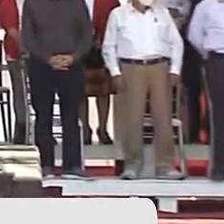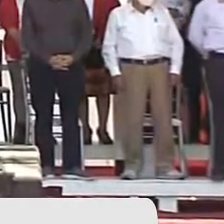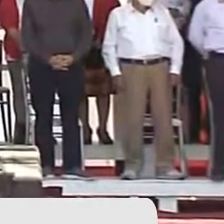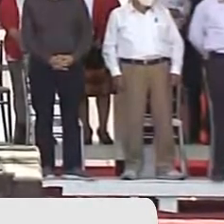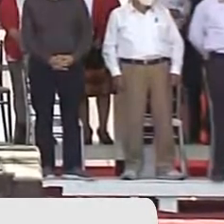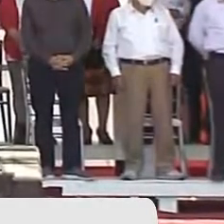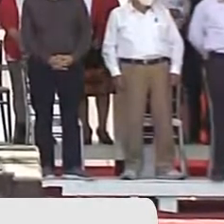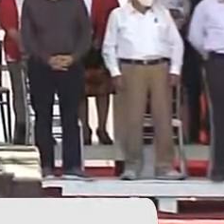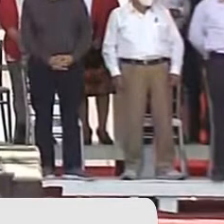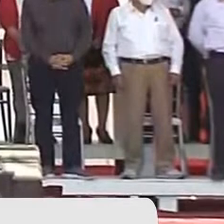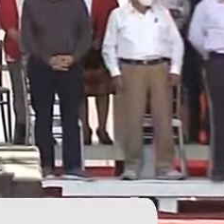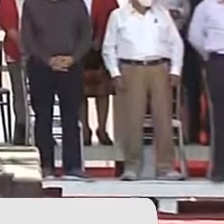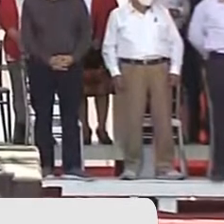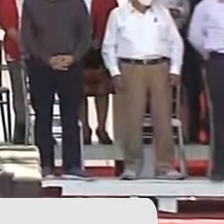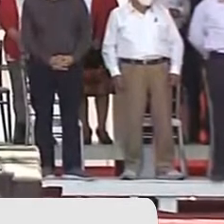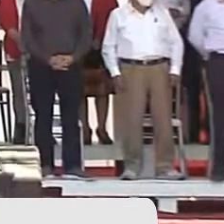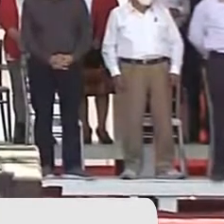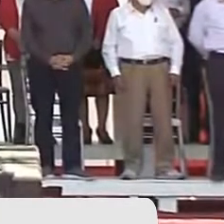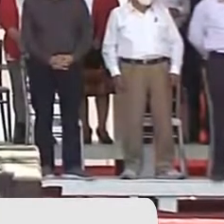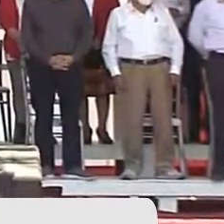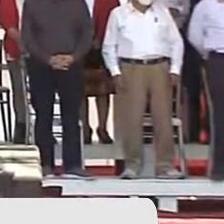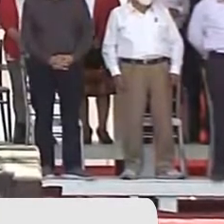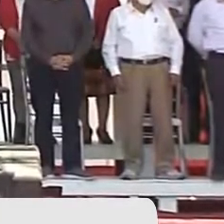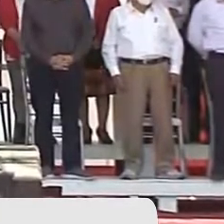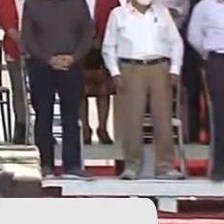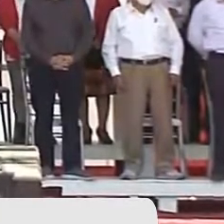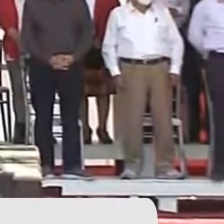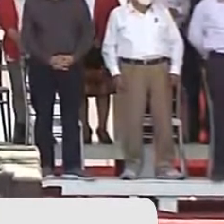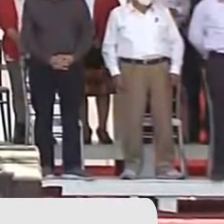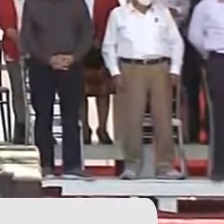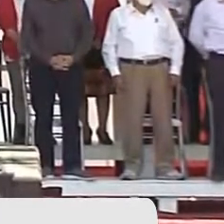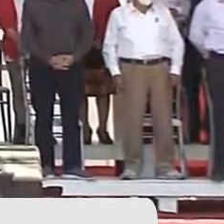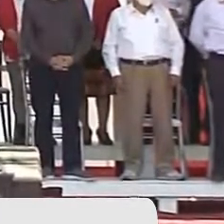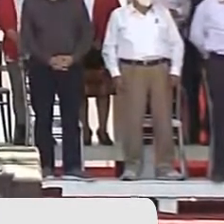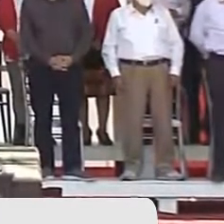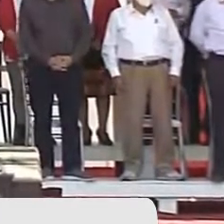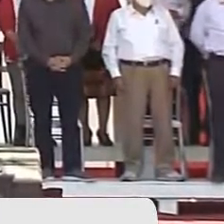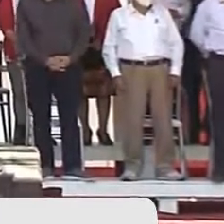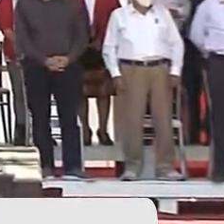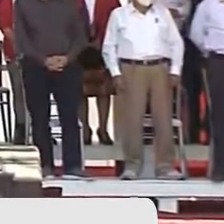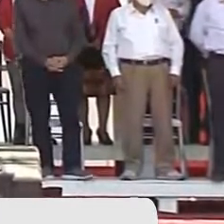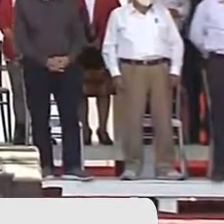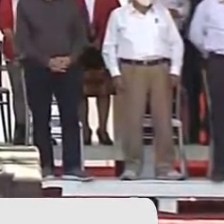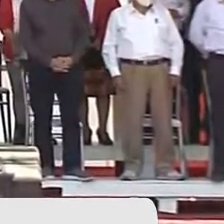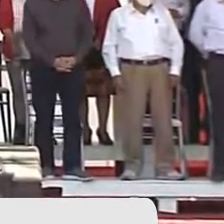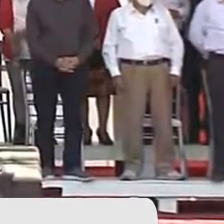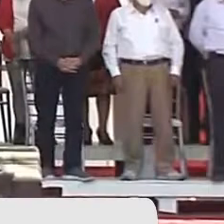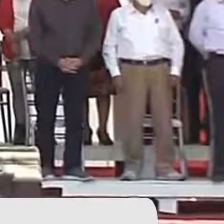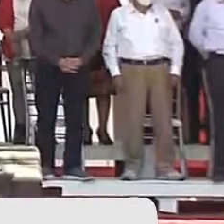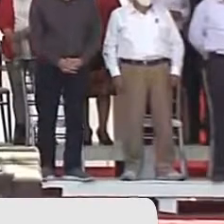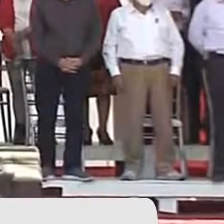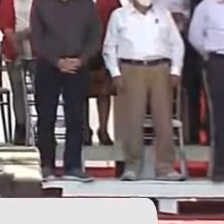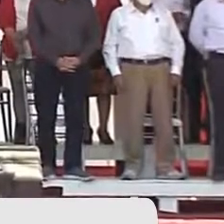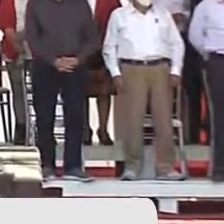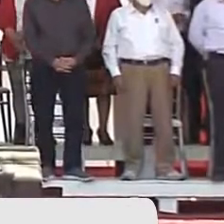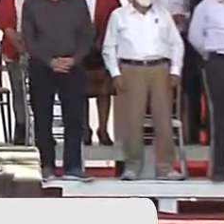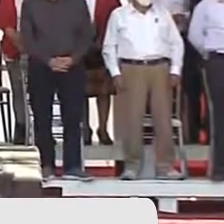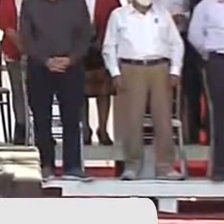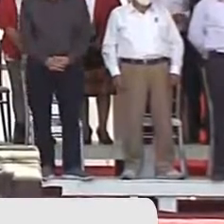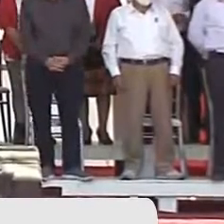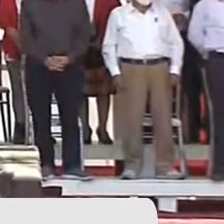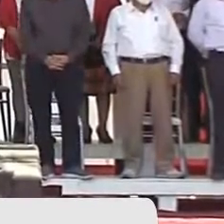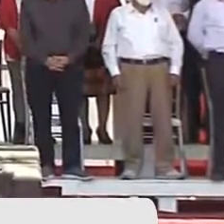enemigos que nos acechan como la anemia la desnutrición por eso desde la cura de la libertad